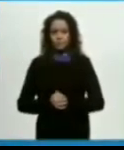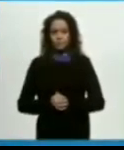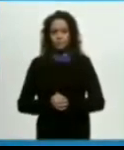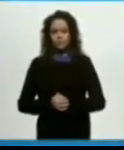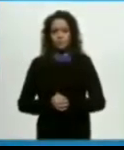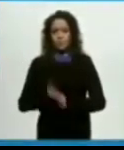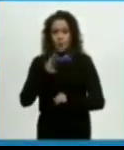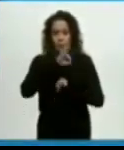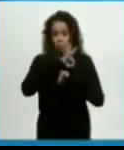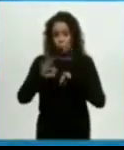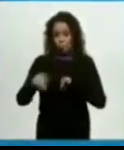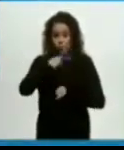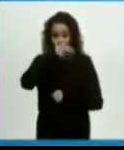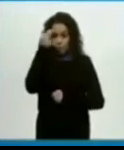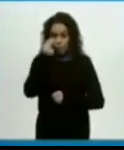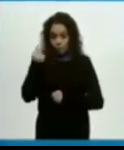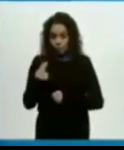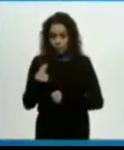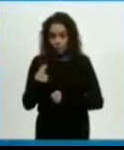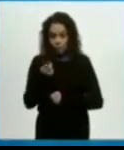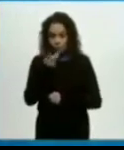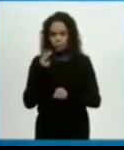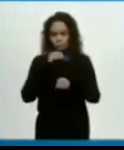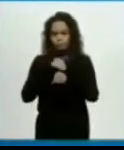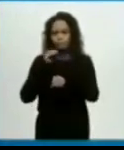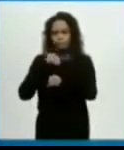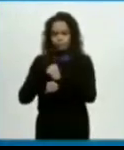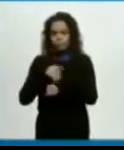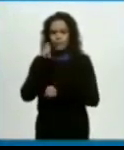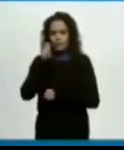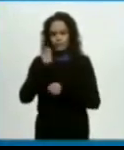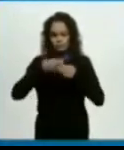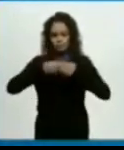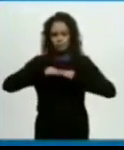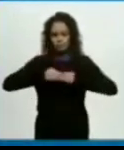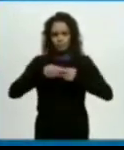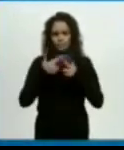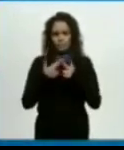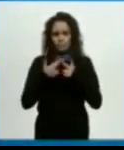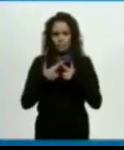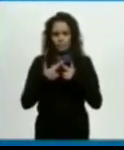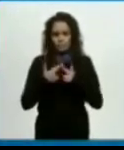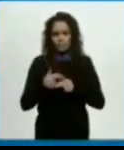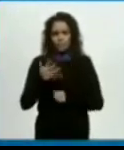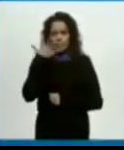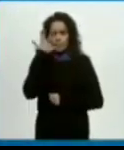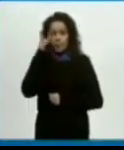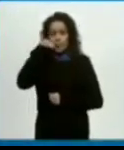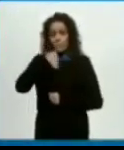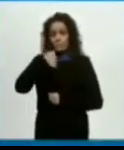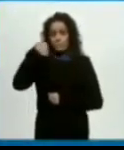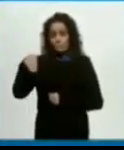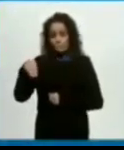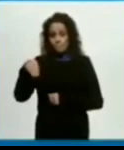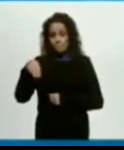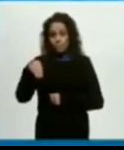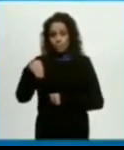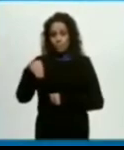Bueno, para terminar este dibujo, le adicionamos unas pestañas y, como ven, estas pueden tener 5 milímetros de